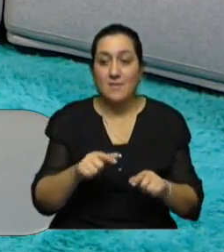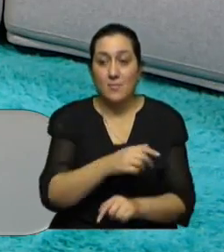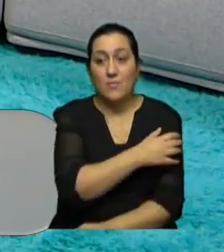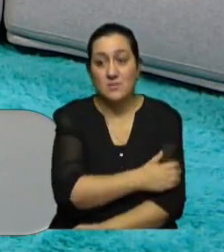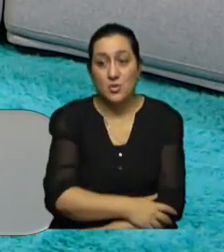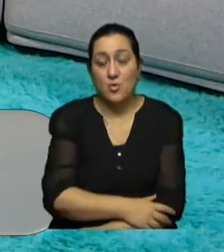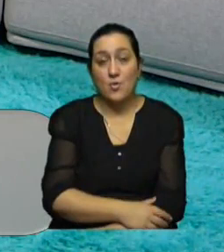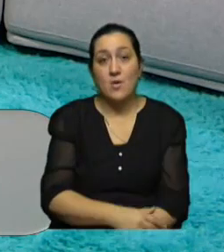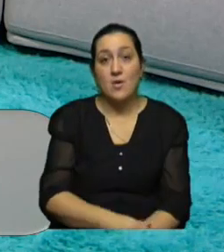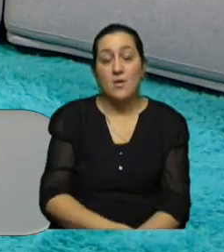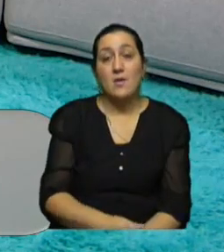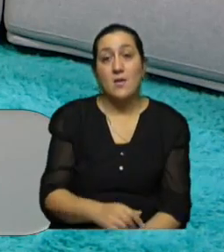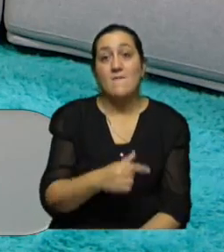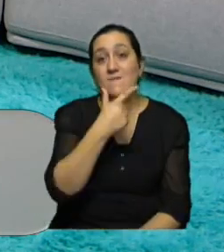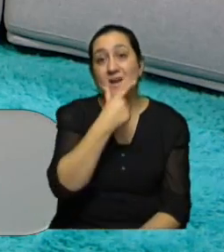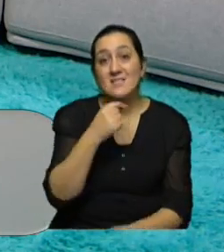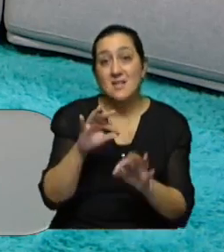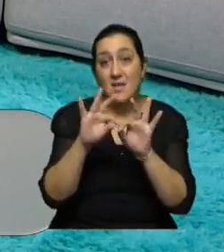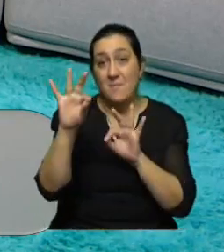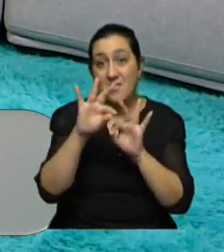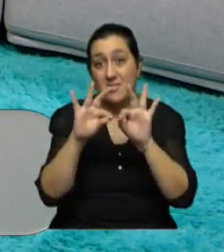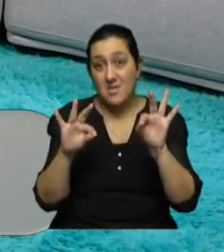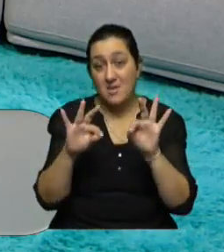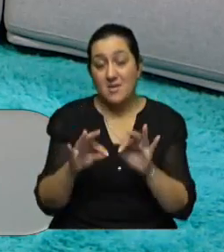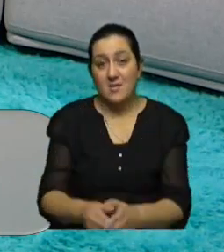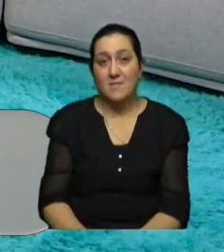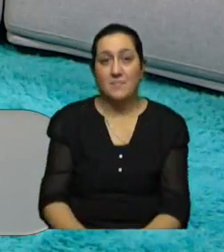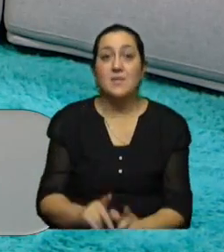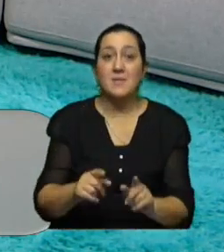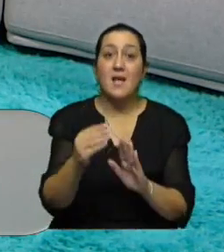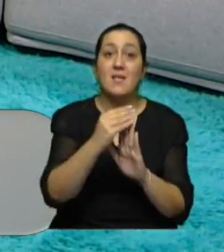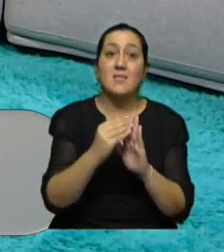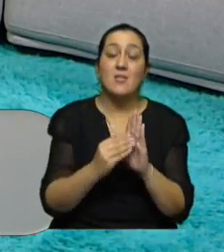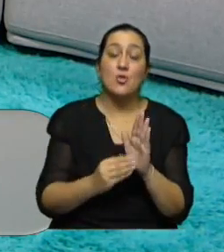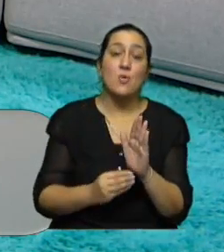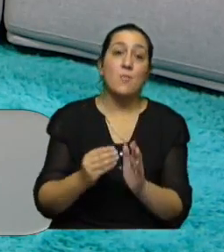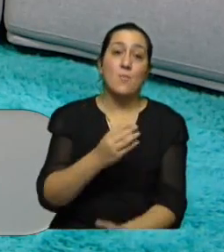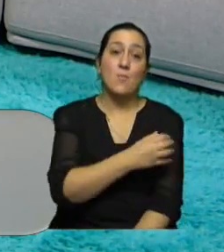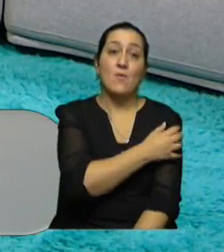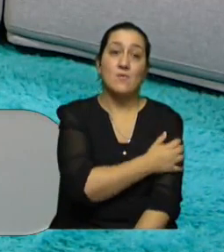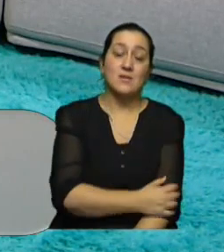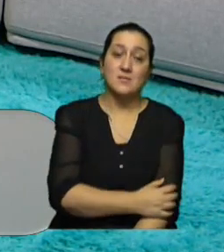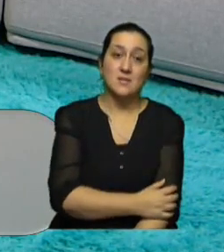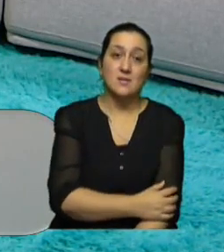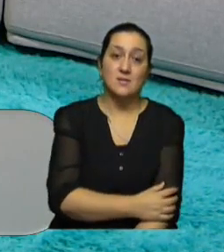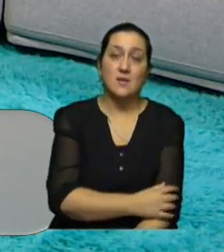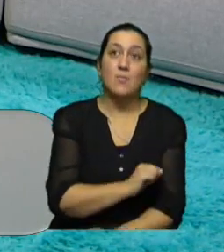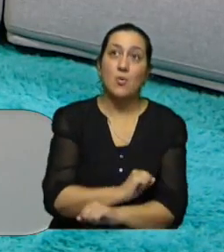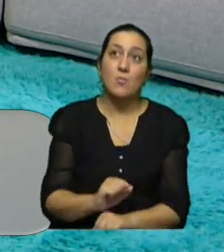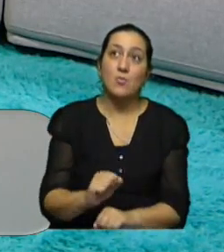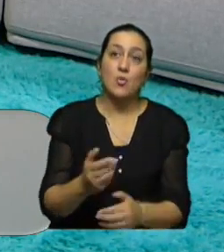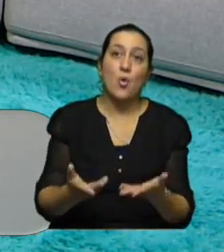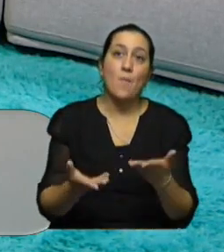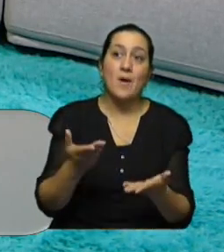medir, y además tenemos trayectorias o datos de pobreza de más largo plazo, lo que nos permite compararnos un poco en el